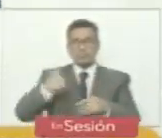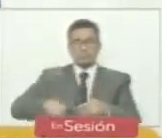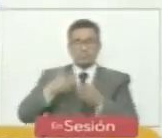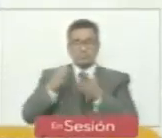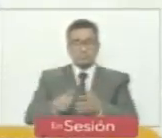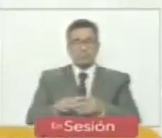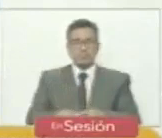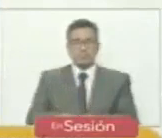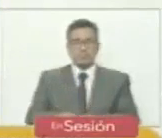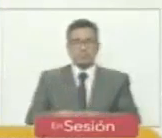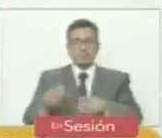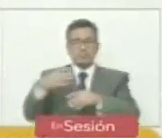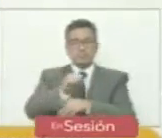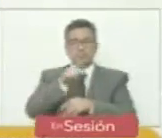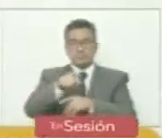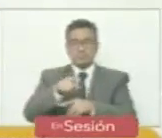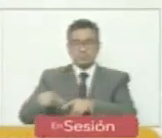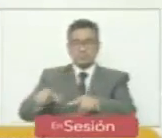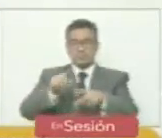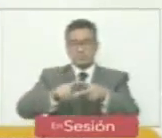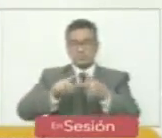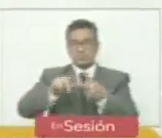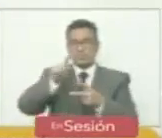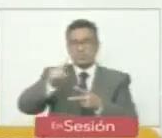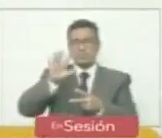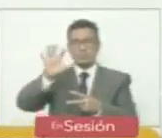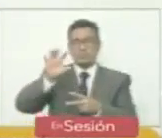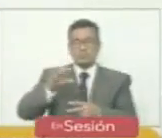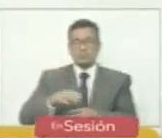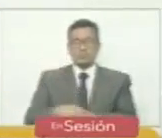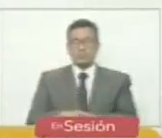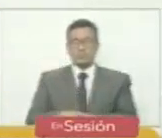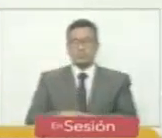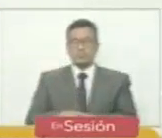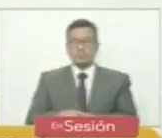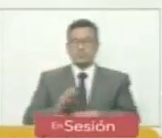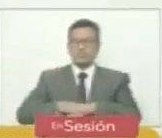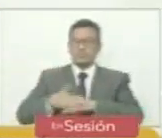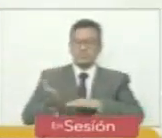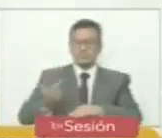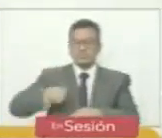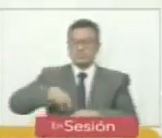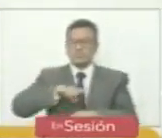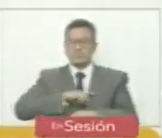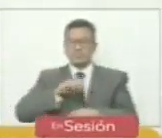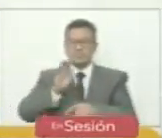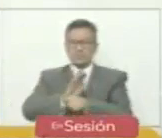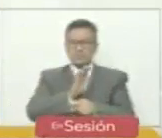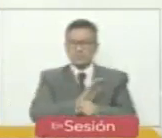argentinos encontraron en esta su segunda patria. ¿Por qué vamos a tener cuidado?